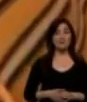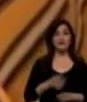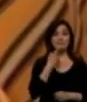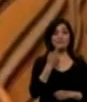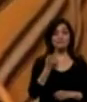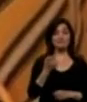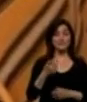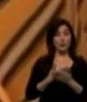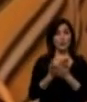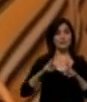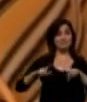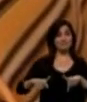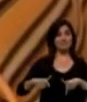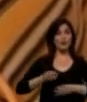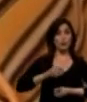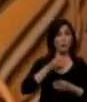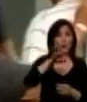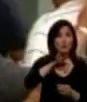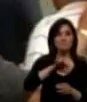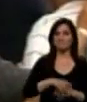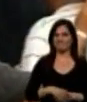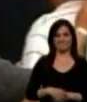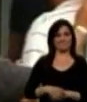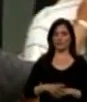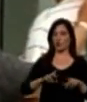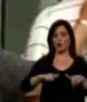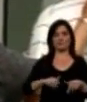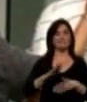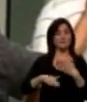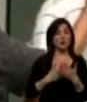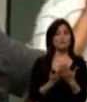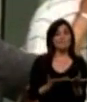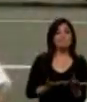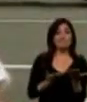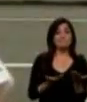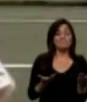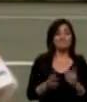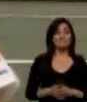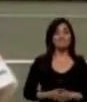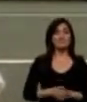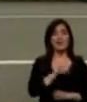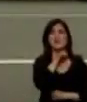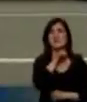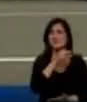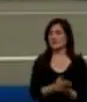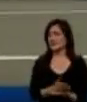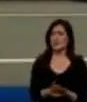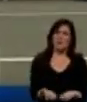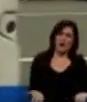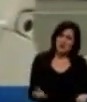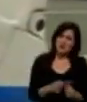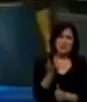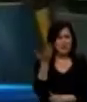por cierto, nos confiesa no votó. Y es que todos parecen esperar algo. La delincuencia.